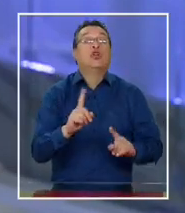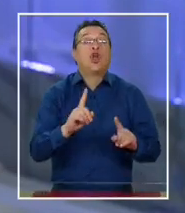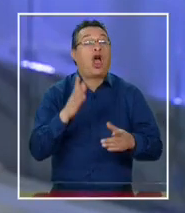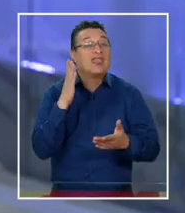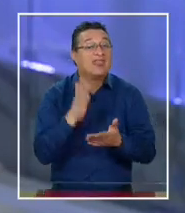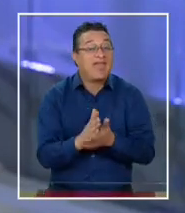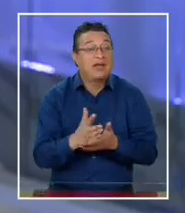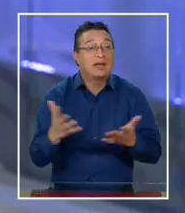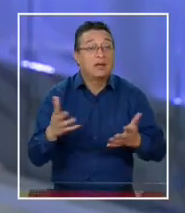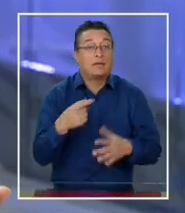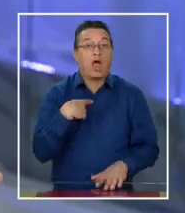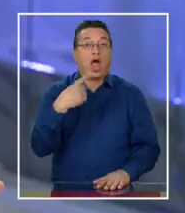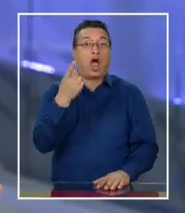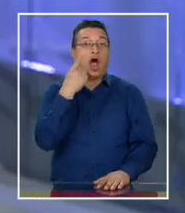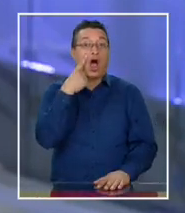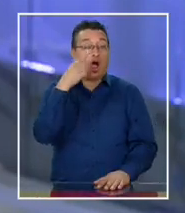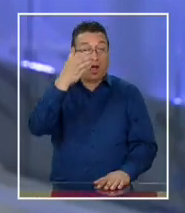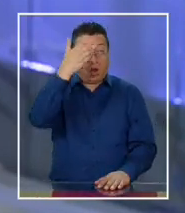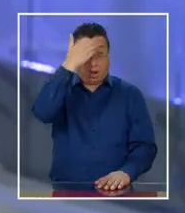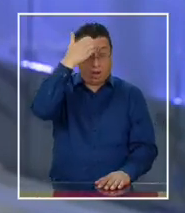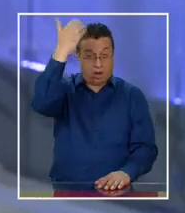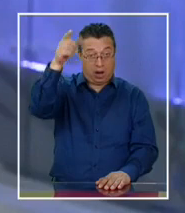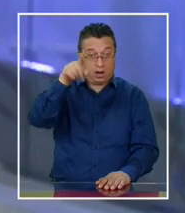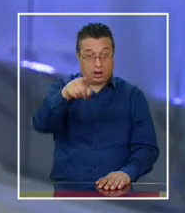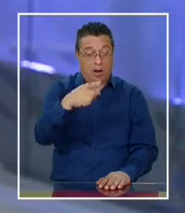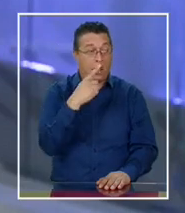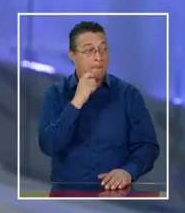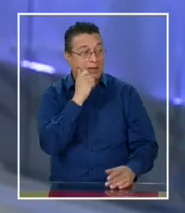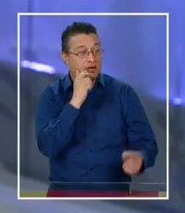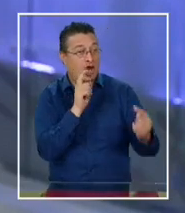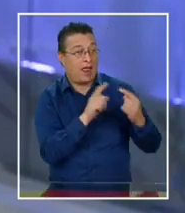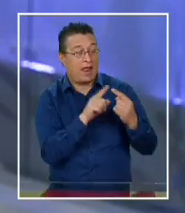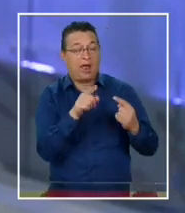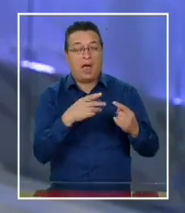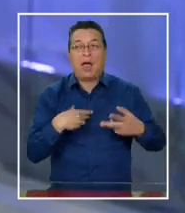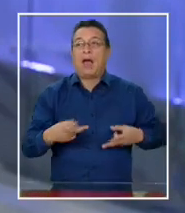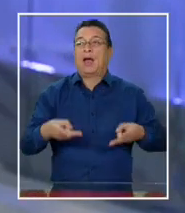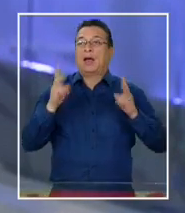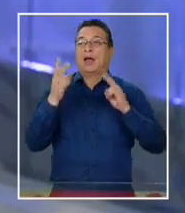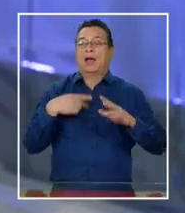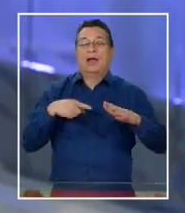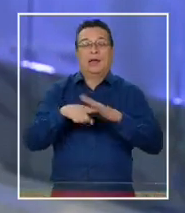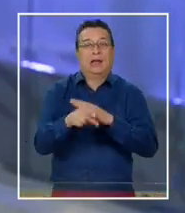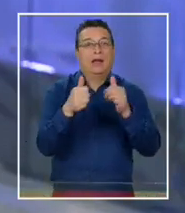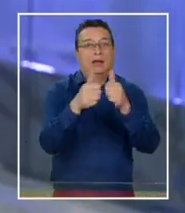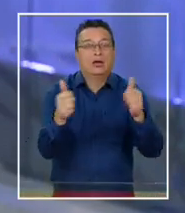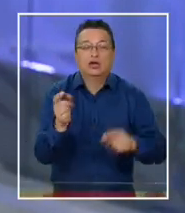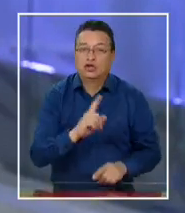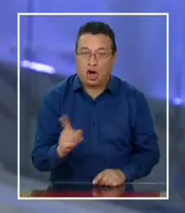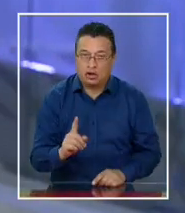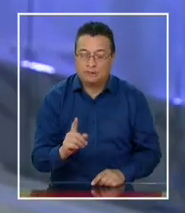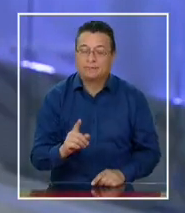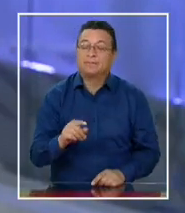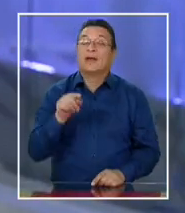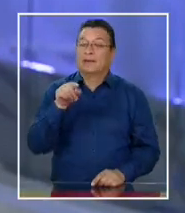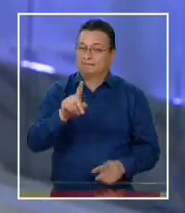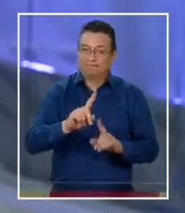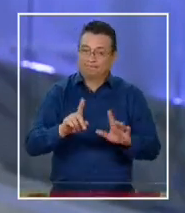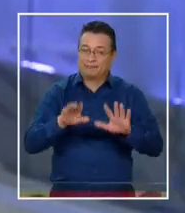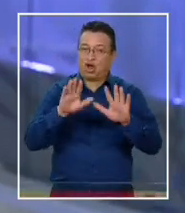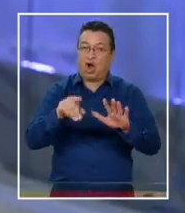es que alguien porque es conocido porque tiene una relación personal tenga más facilidad para llegar a la autoridad pero que los parlamentarios